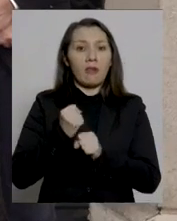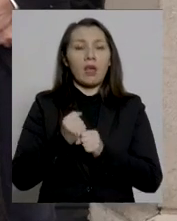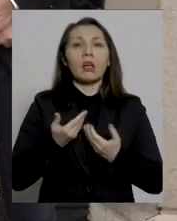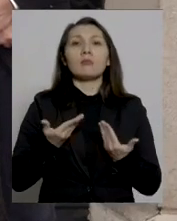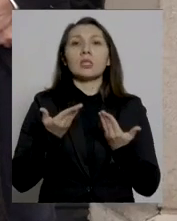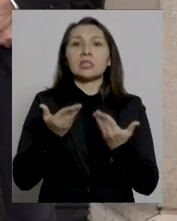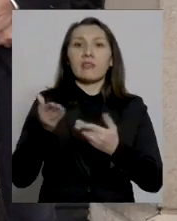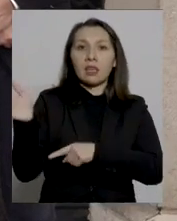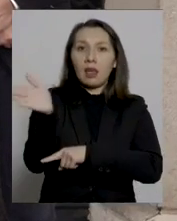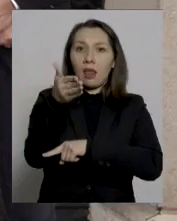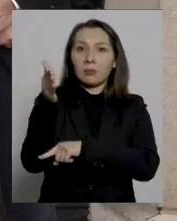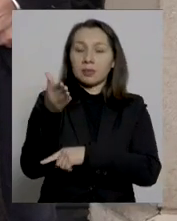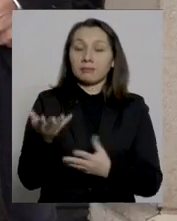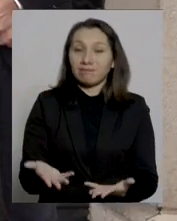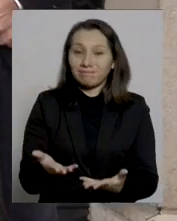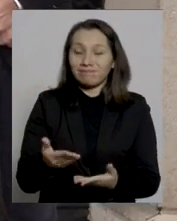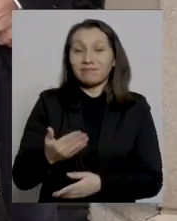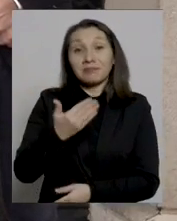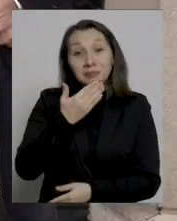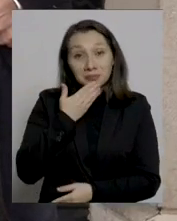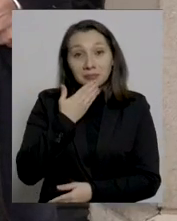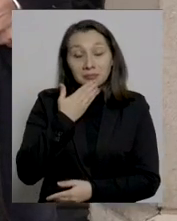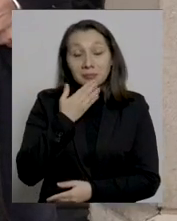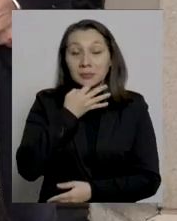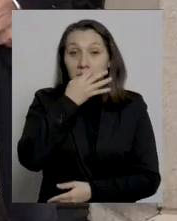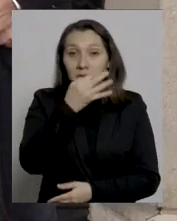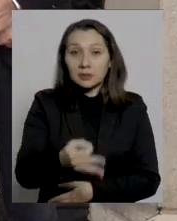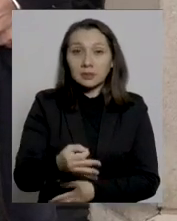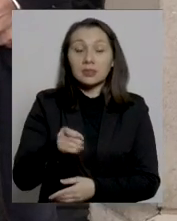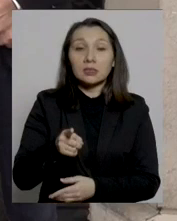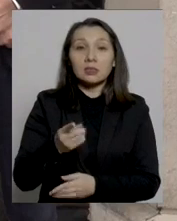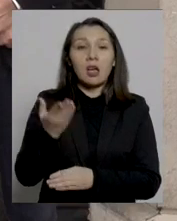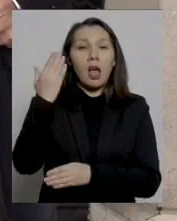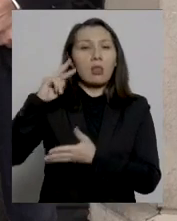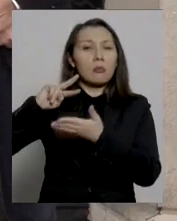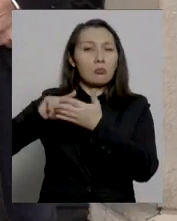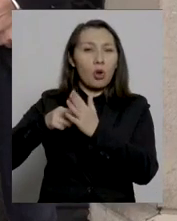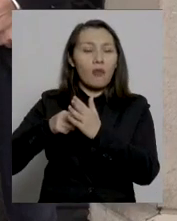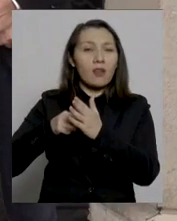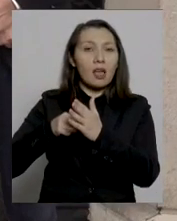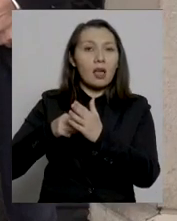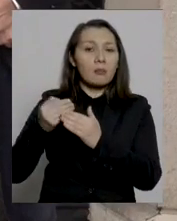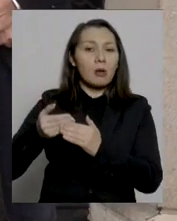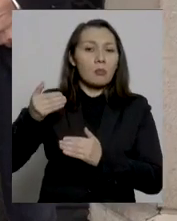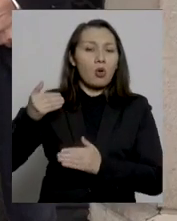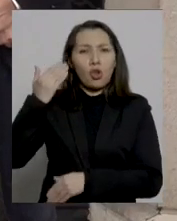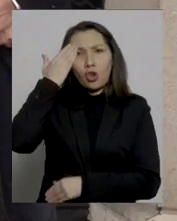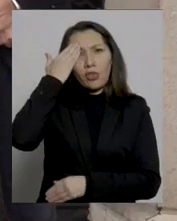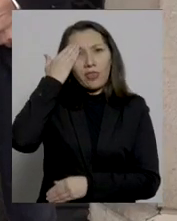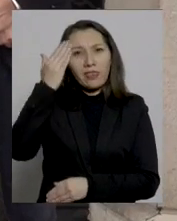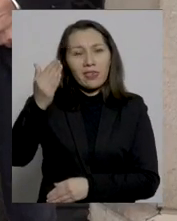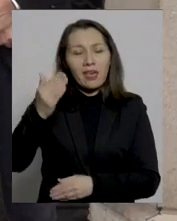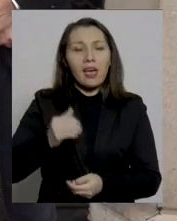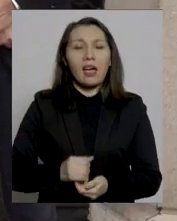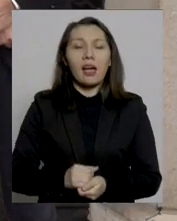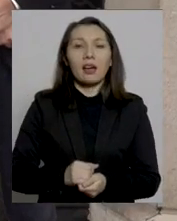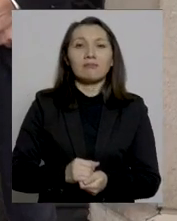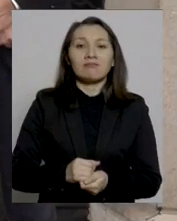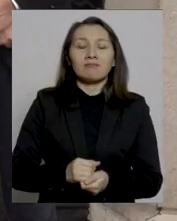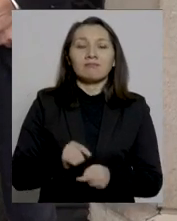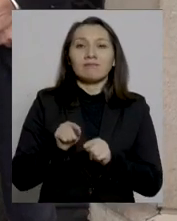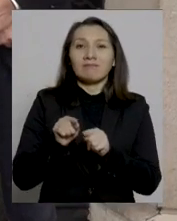patria. Señalar también que en relación con un incidente ocurrido días atrás, en